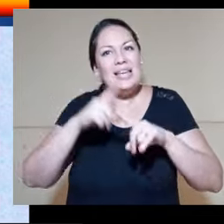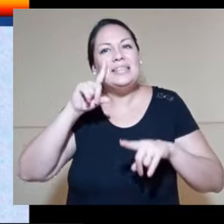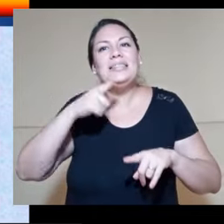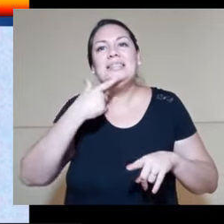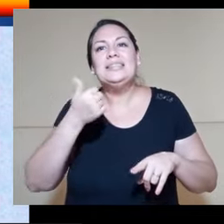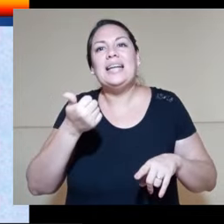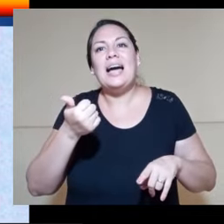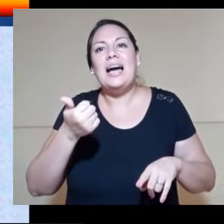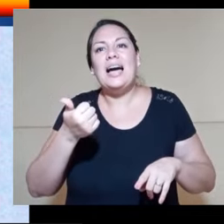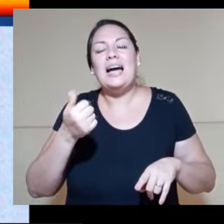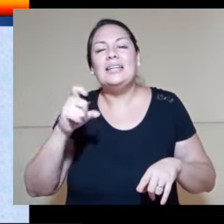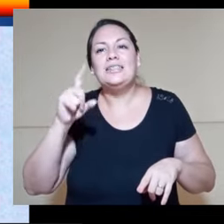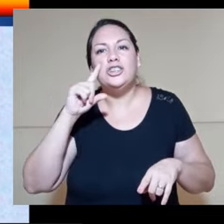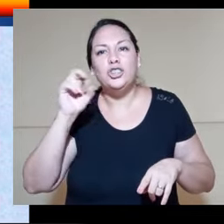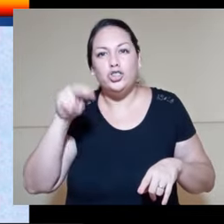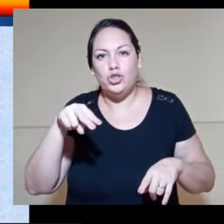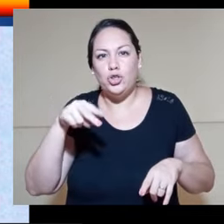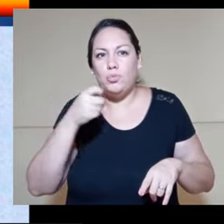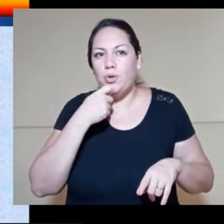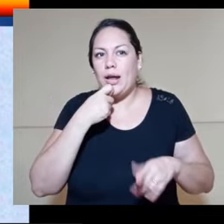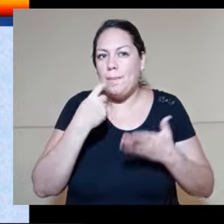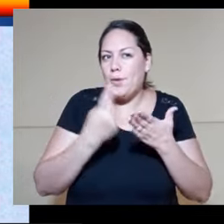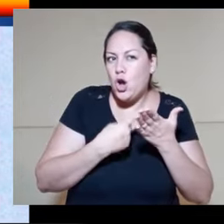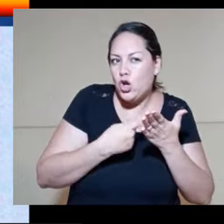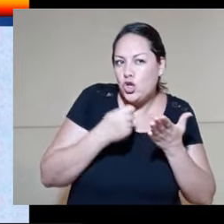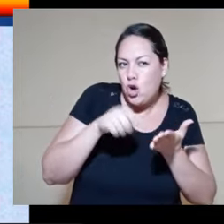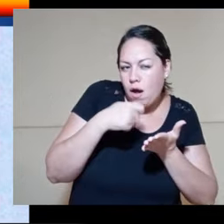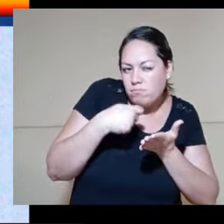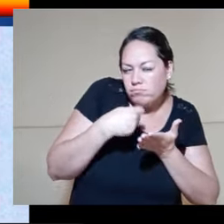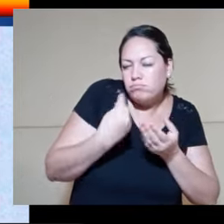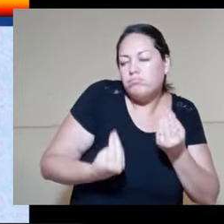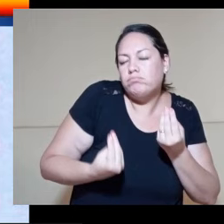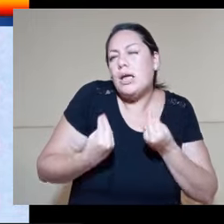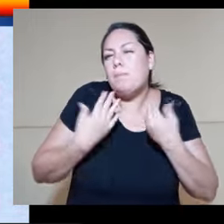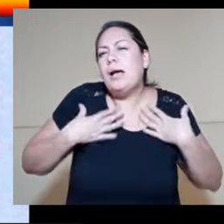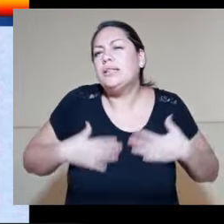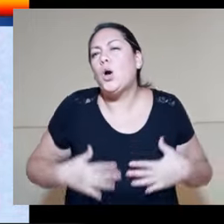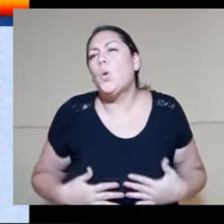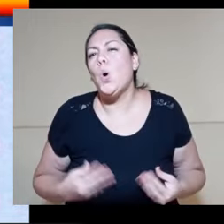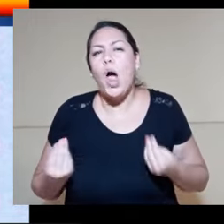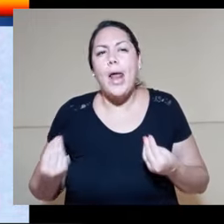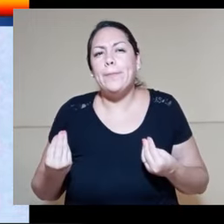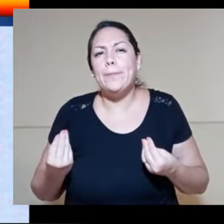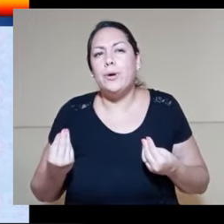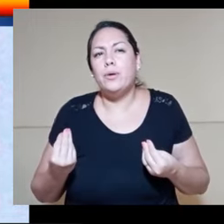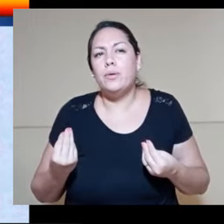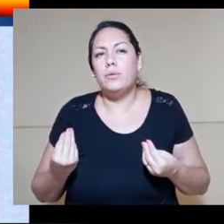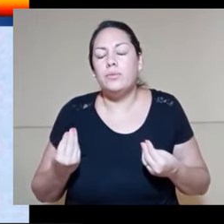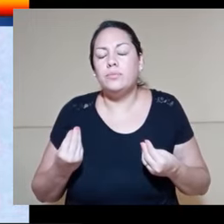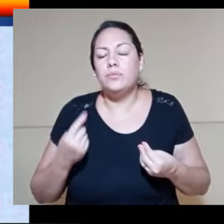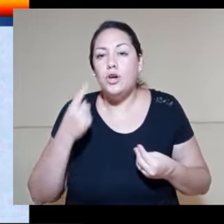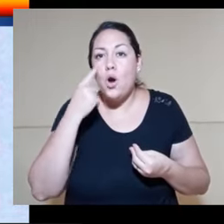excitación. ¿Y qué espero encontrar en una persona que está intoxicada por cocaína?